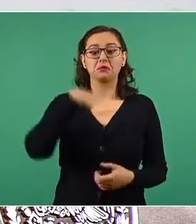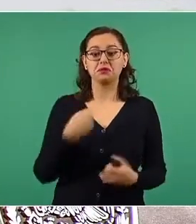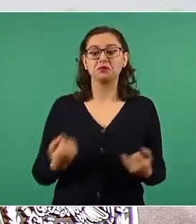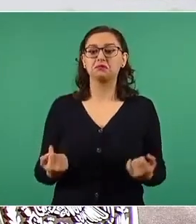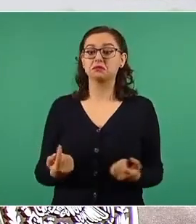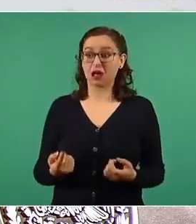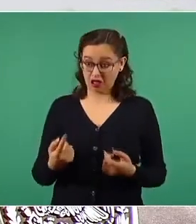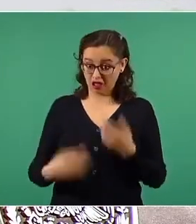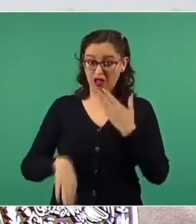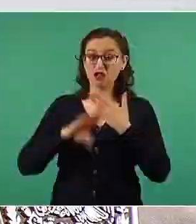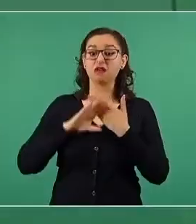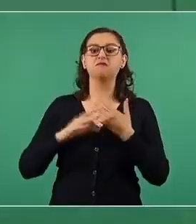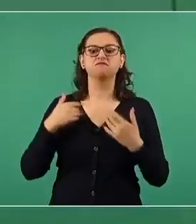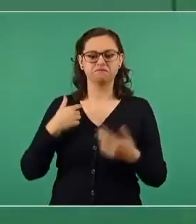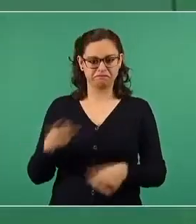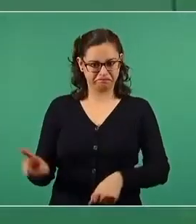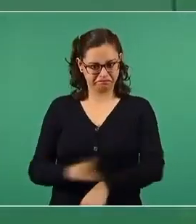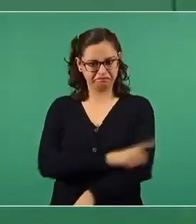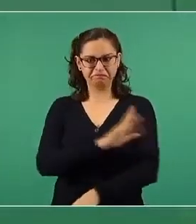No,